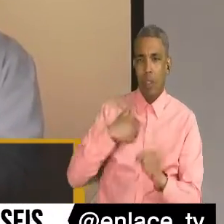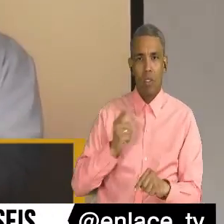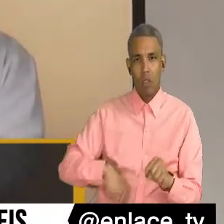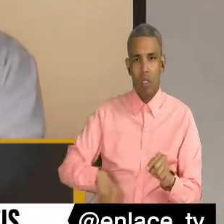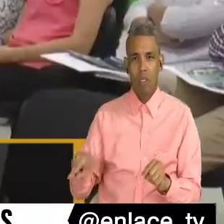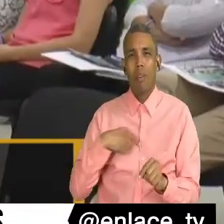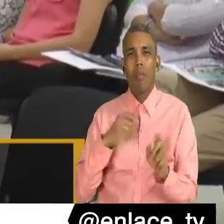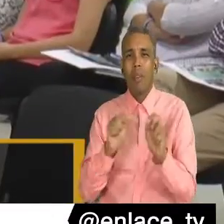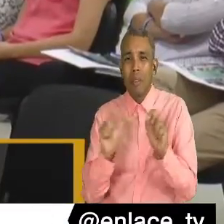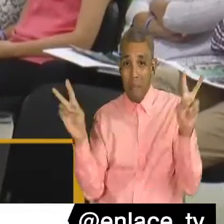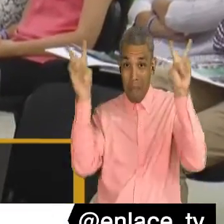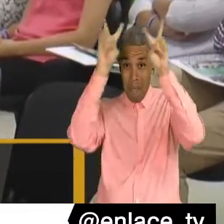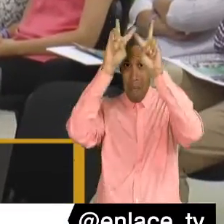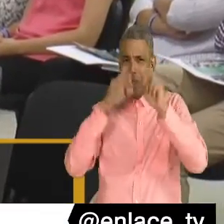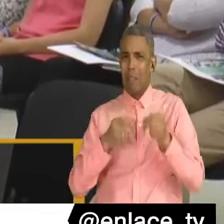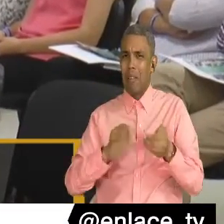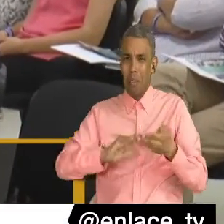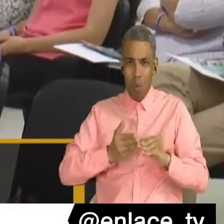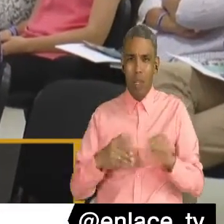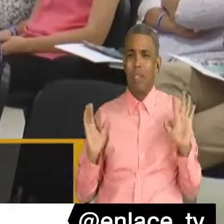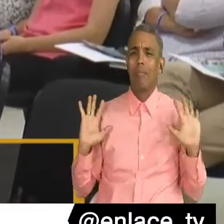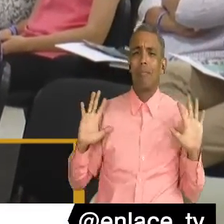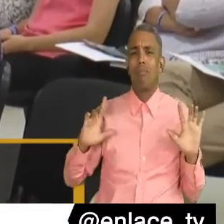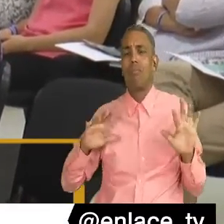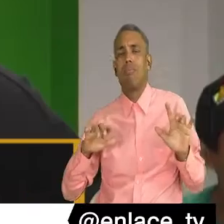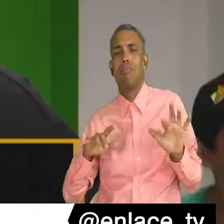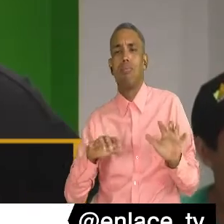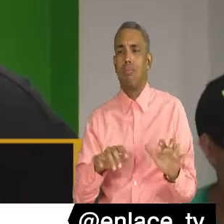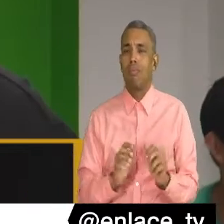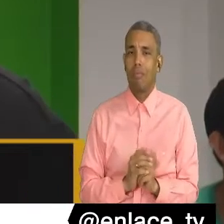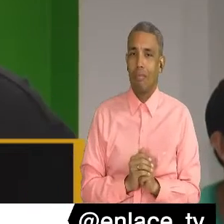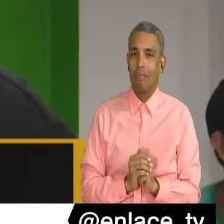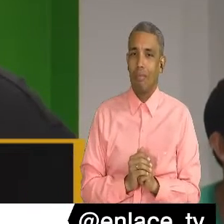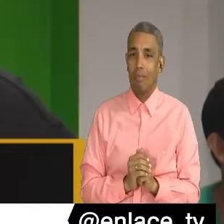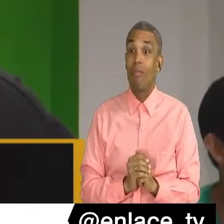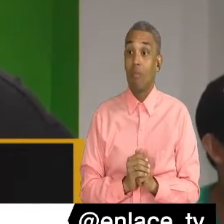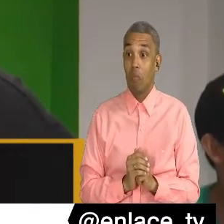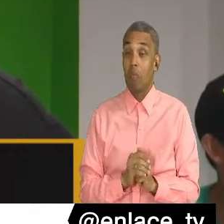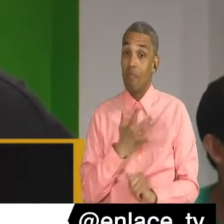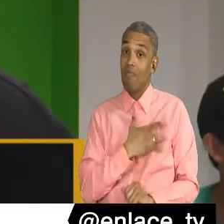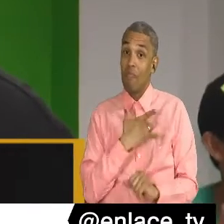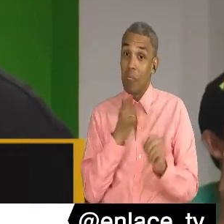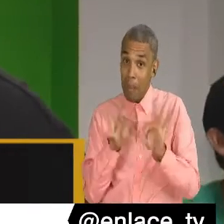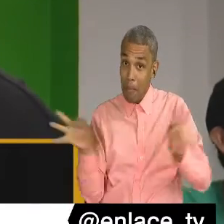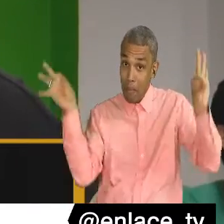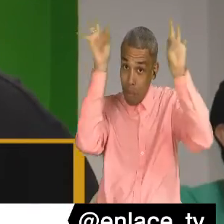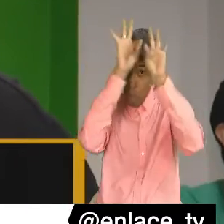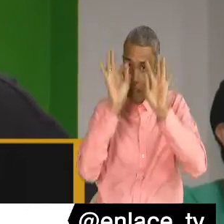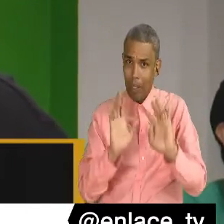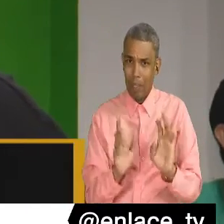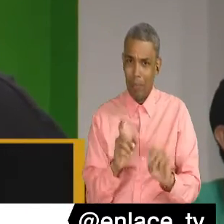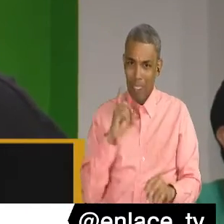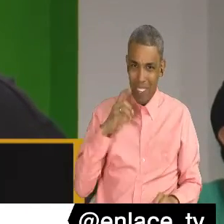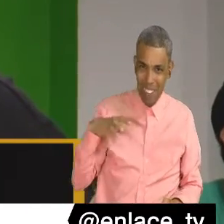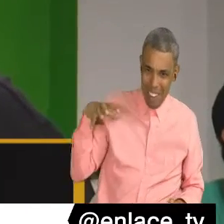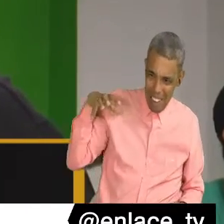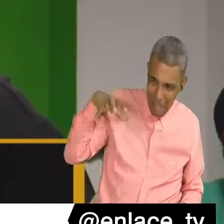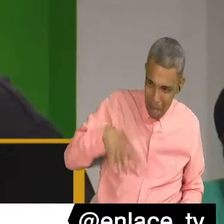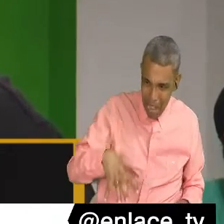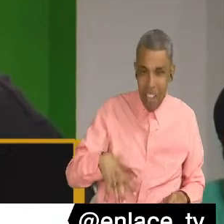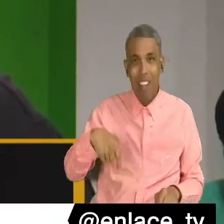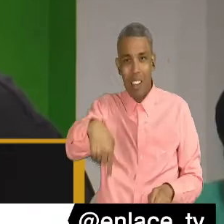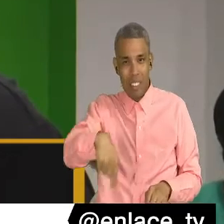ONU resaltaron la importancia de una sede en la ciudad. Desde que las víctimas fuimos incluidas para estar en